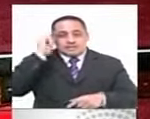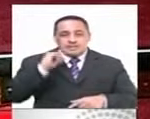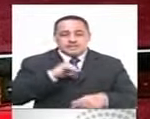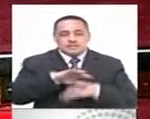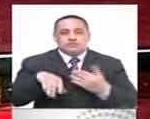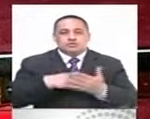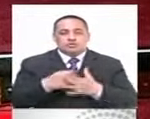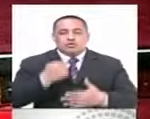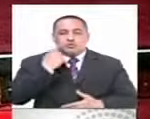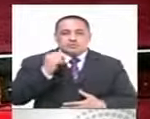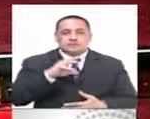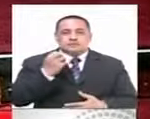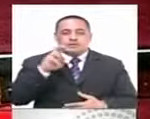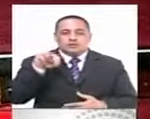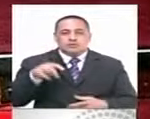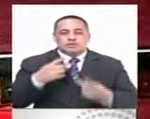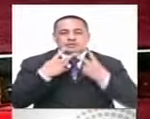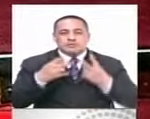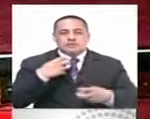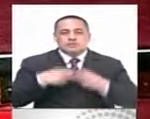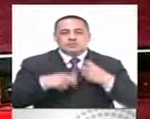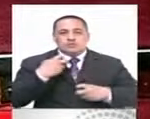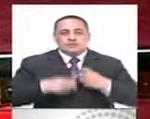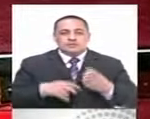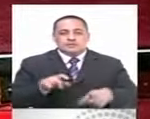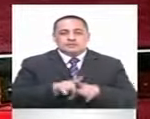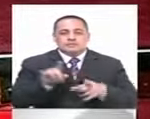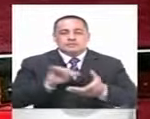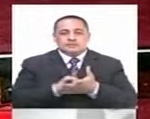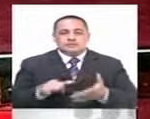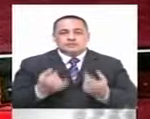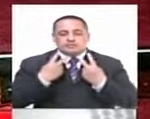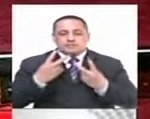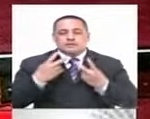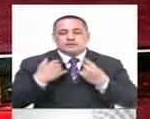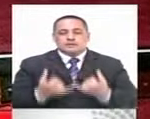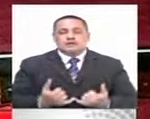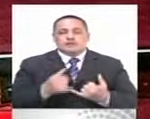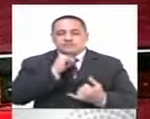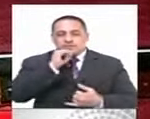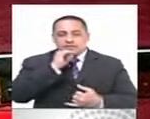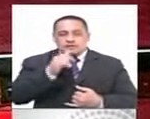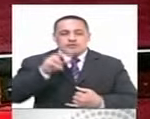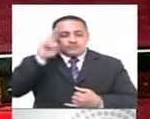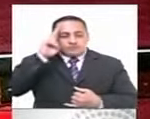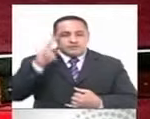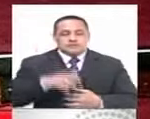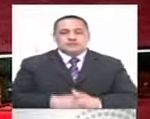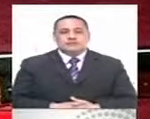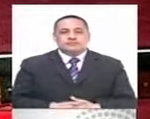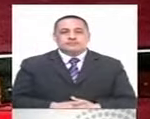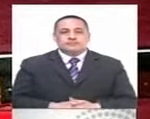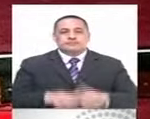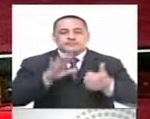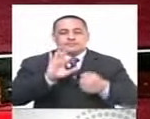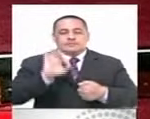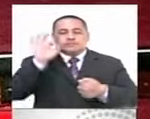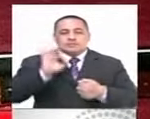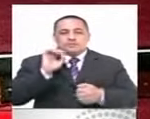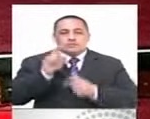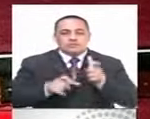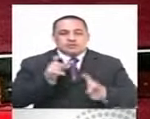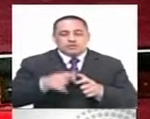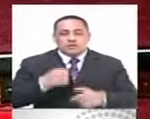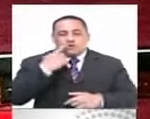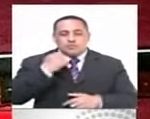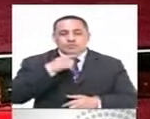del señor Cerrón. Existen problemas y eso se siente y eso genera desconfianza. El 6% de la población,